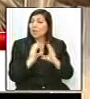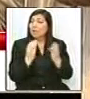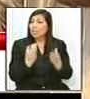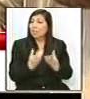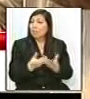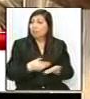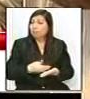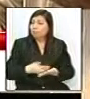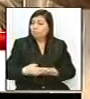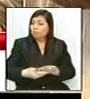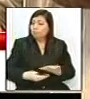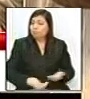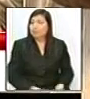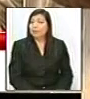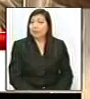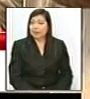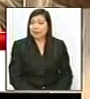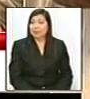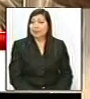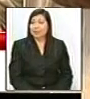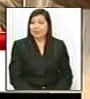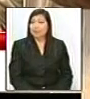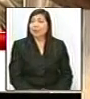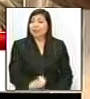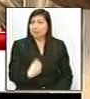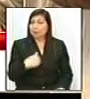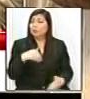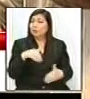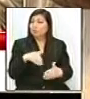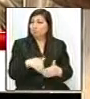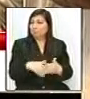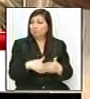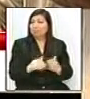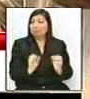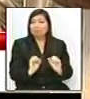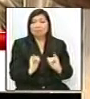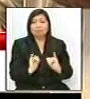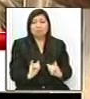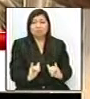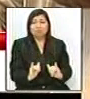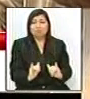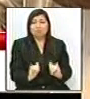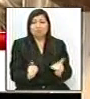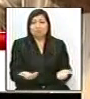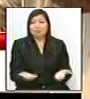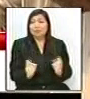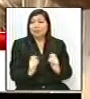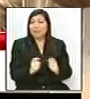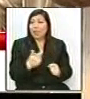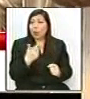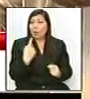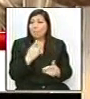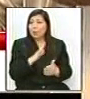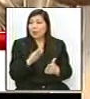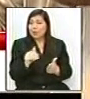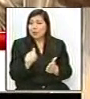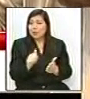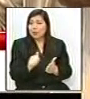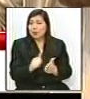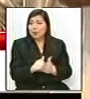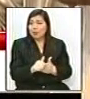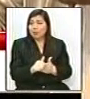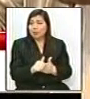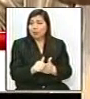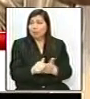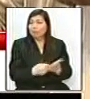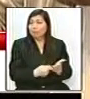nos ha pasado, presidente, y hemos votado. Se está dejando de dar agua para todos y se